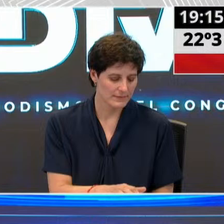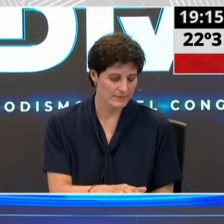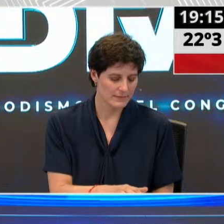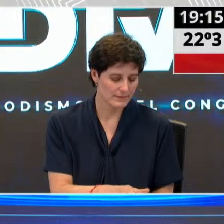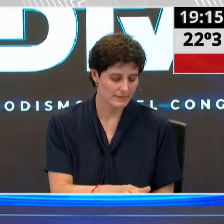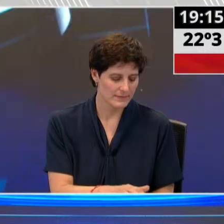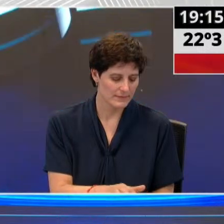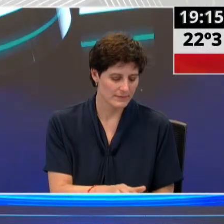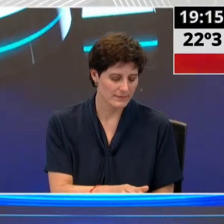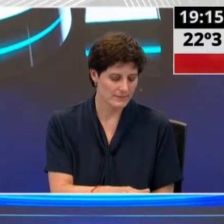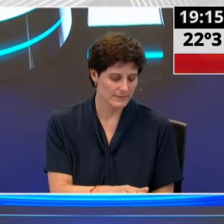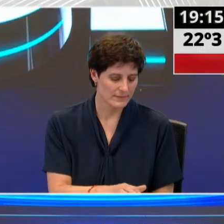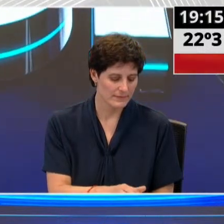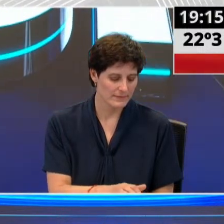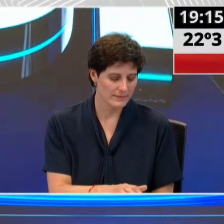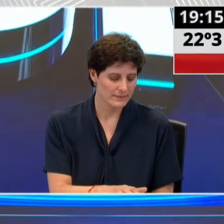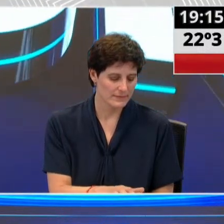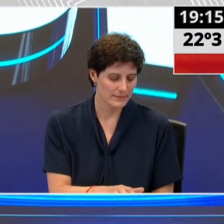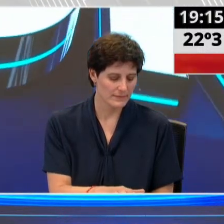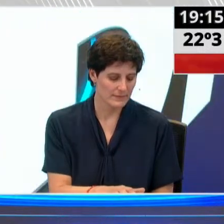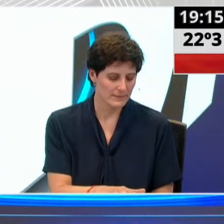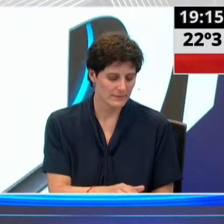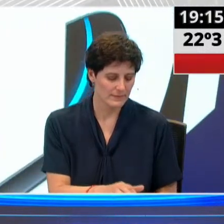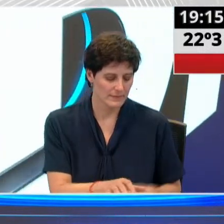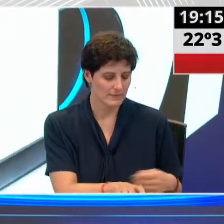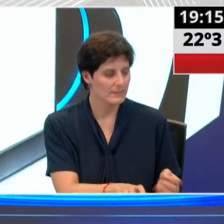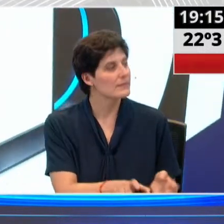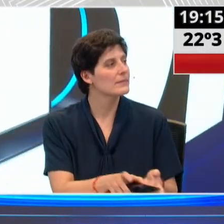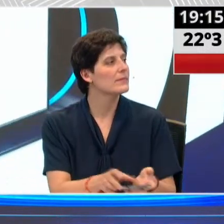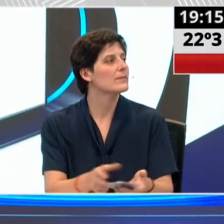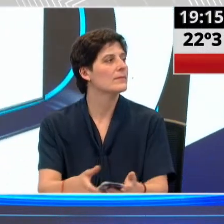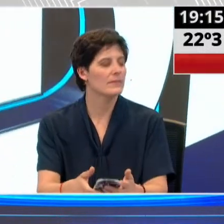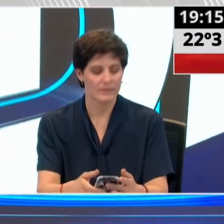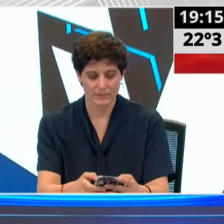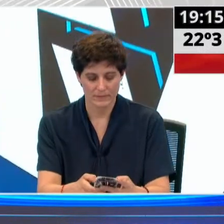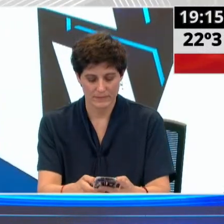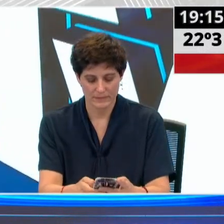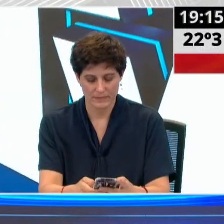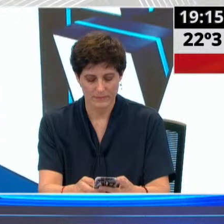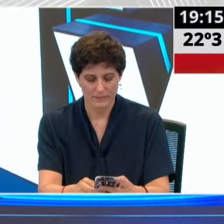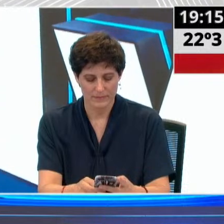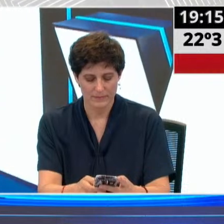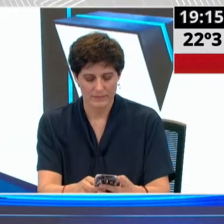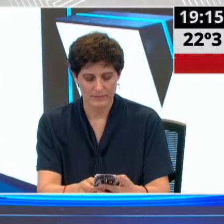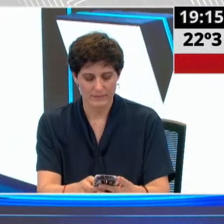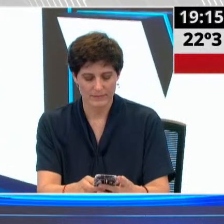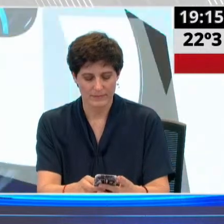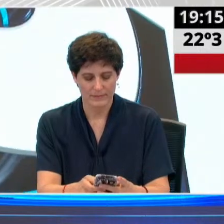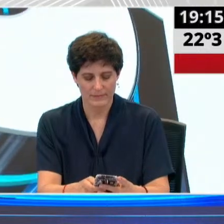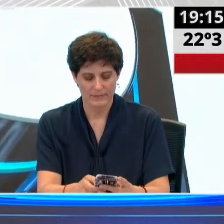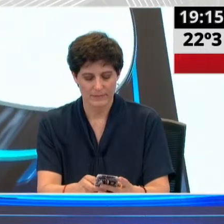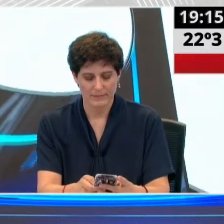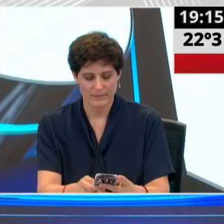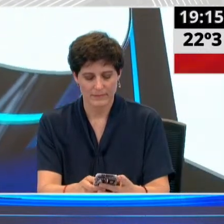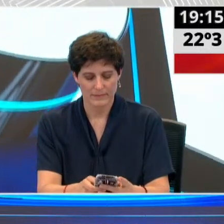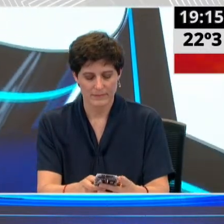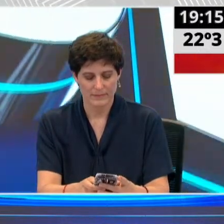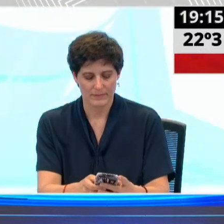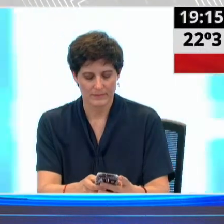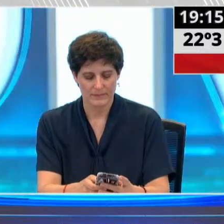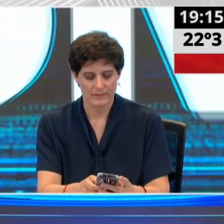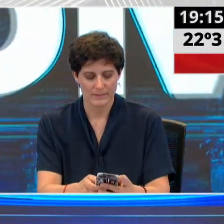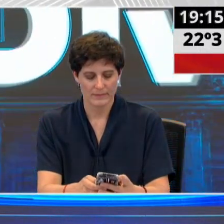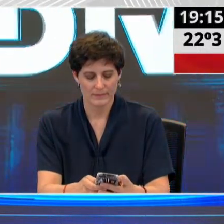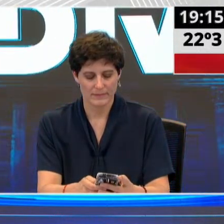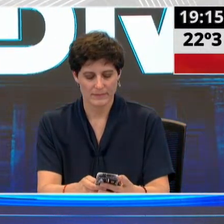presidente electo Javier Milei tiene previsto mandar, ya lo dijo él, en sus primeros días, en sus primeras semanas, un paquete de leyes a este Congreso que,